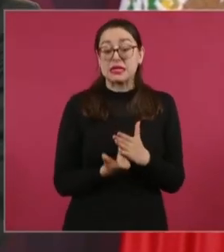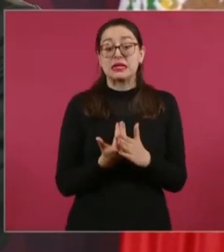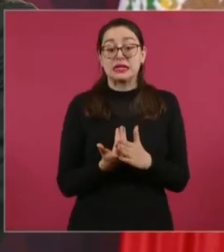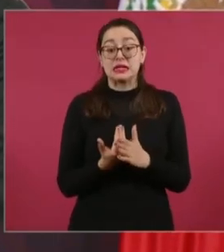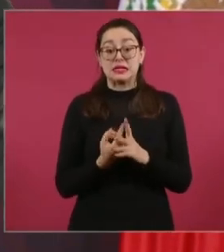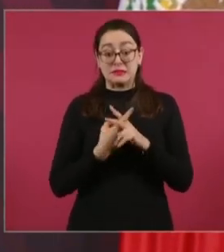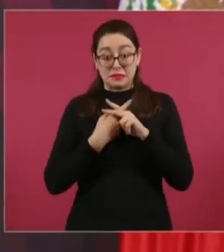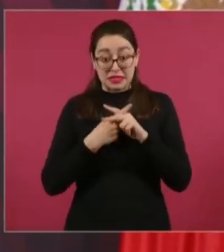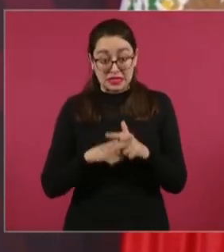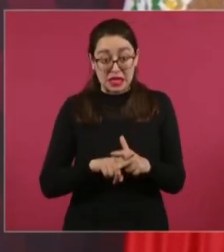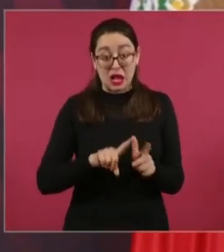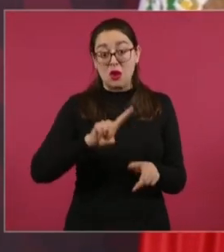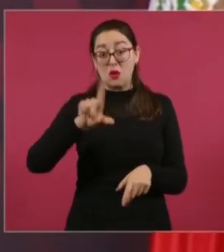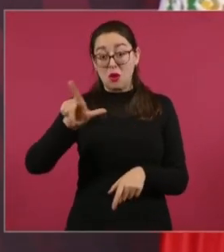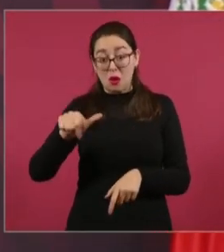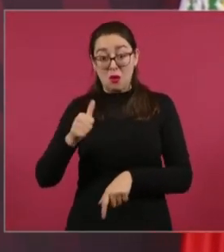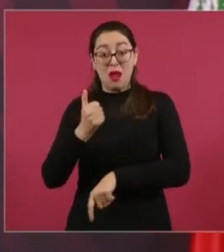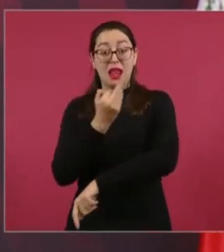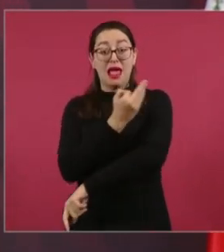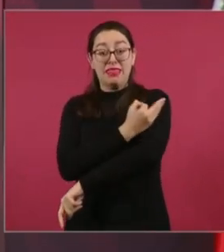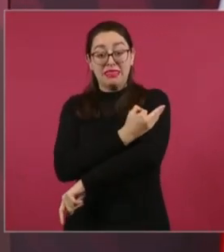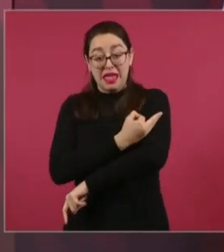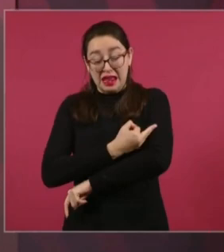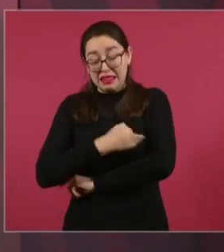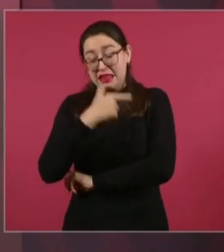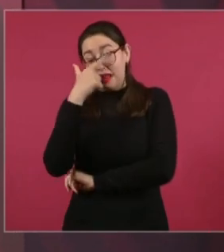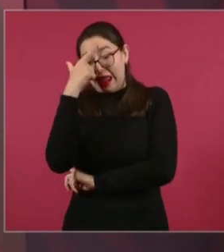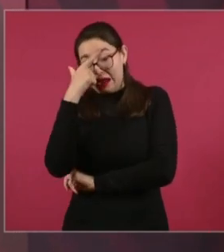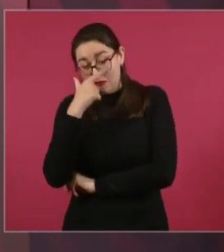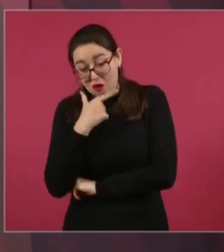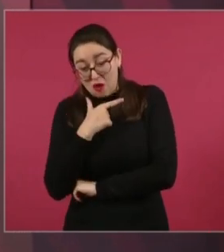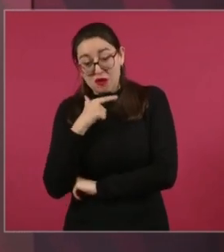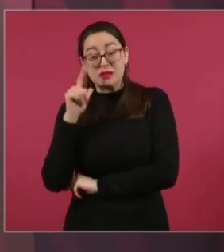noche o al día siguiente López Dóriga